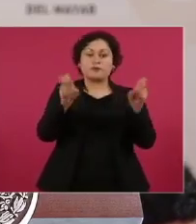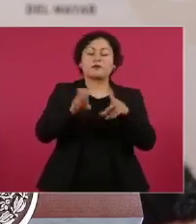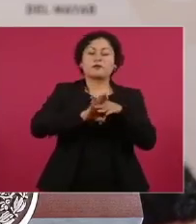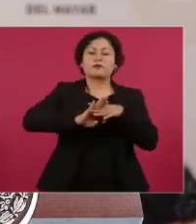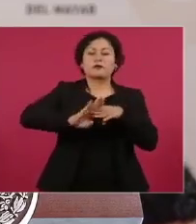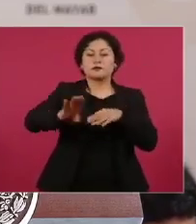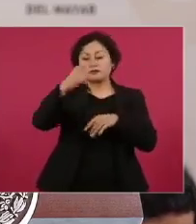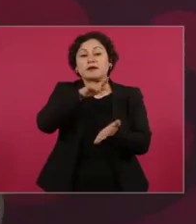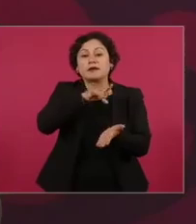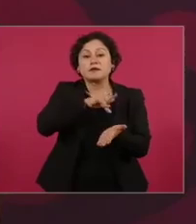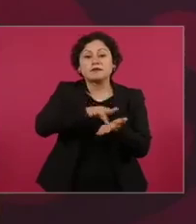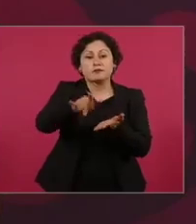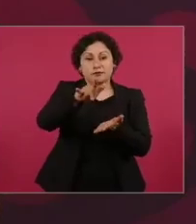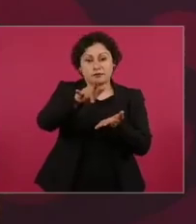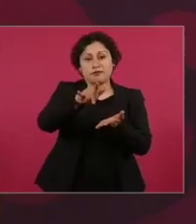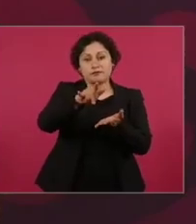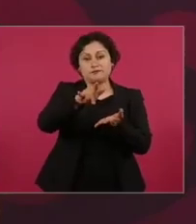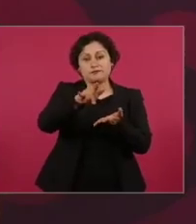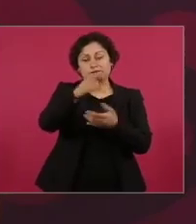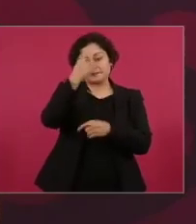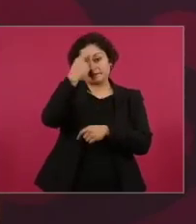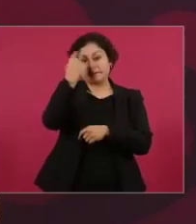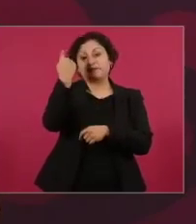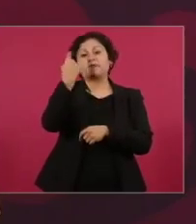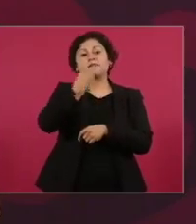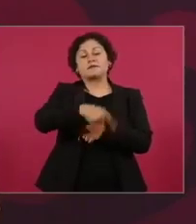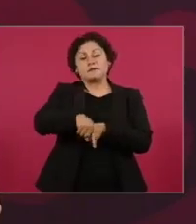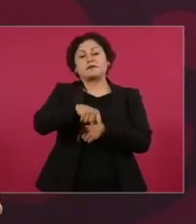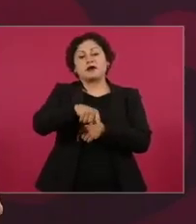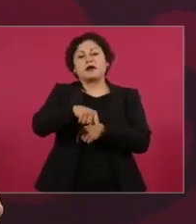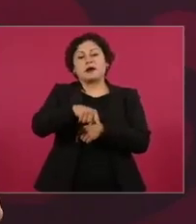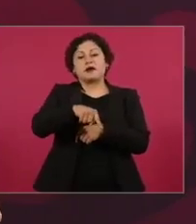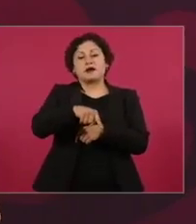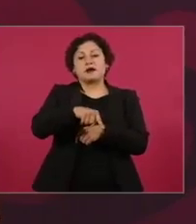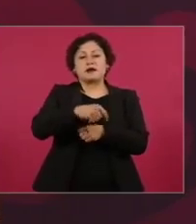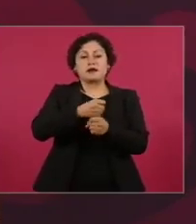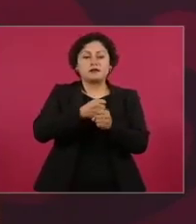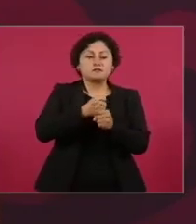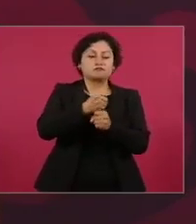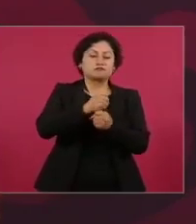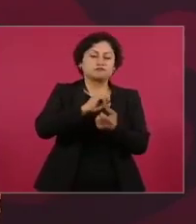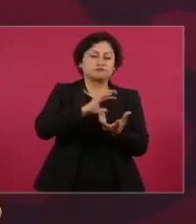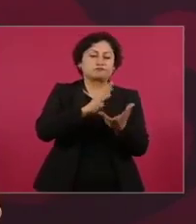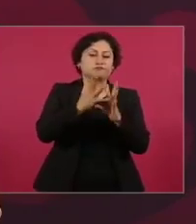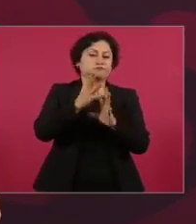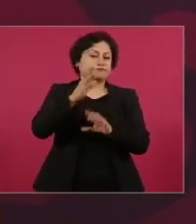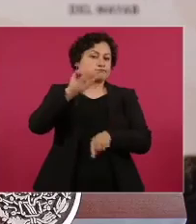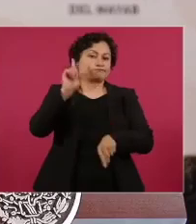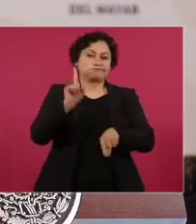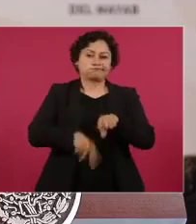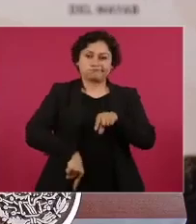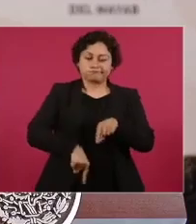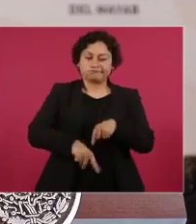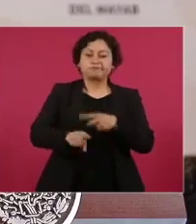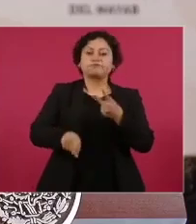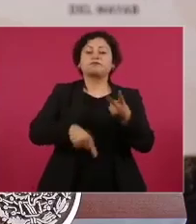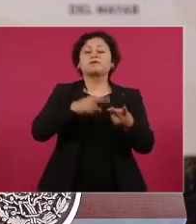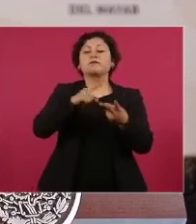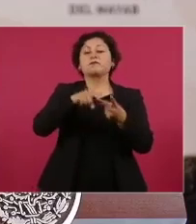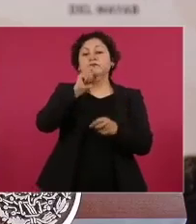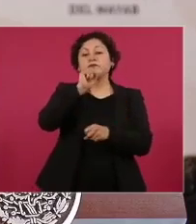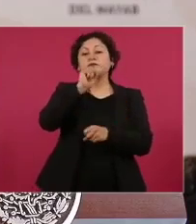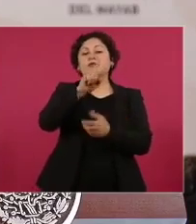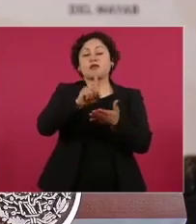para contribuir a enfrentar el flagelo de la violencia, el consumo de drogas.